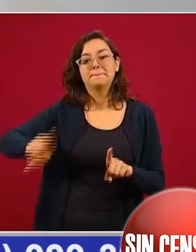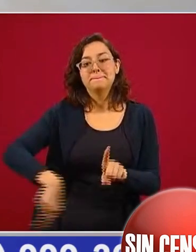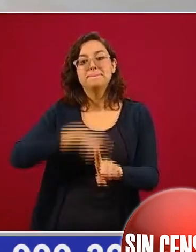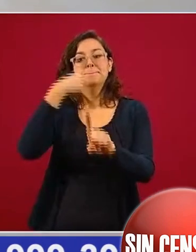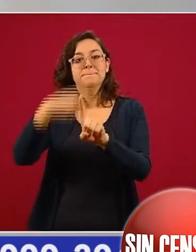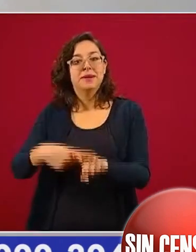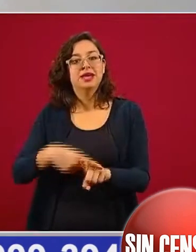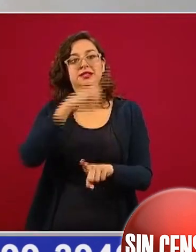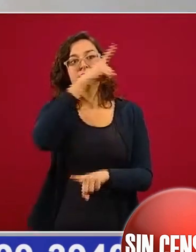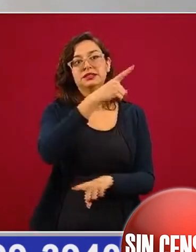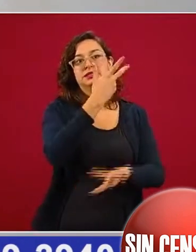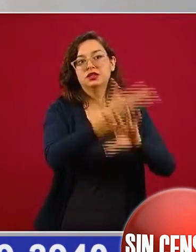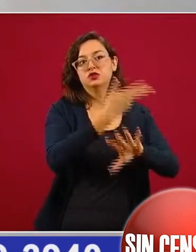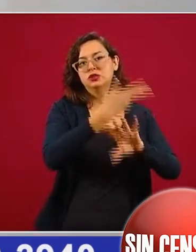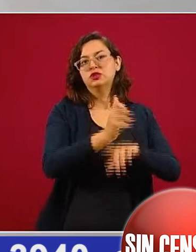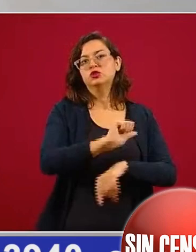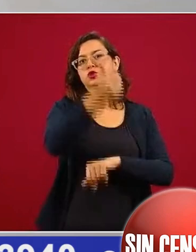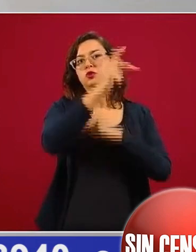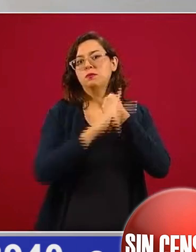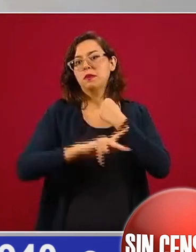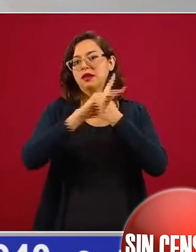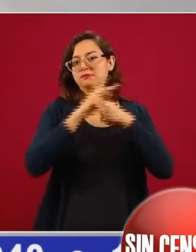abajo.